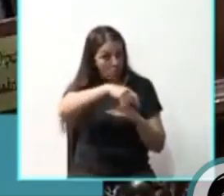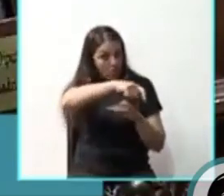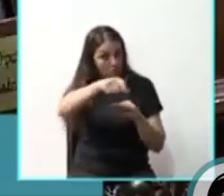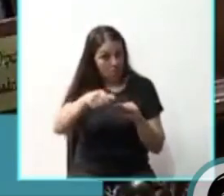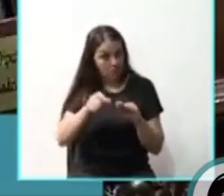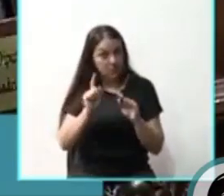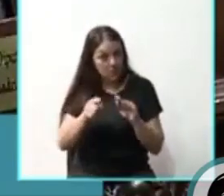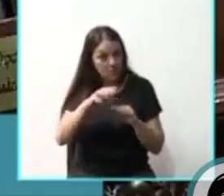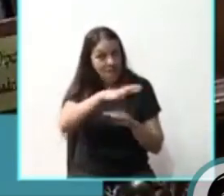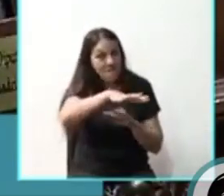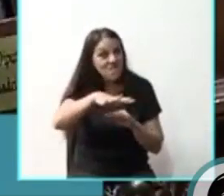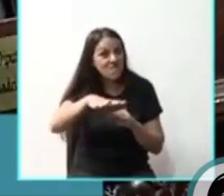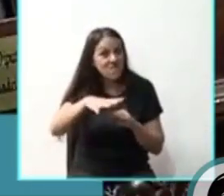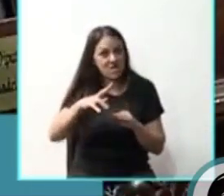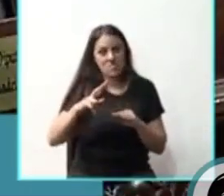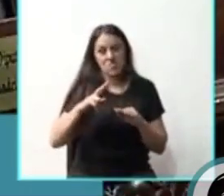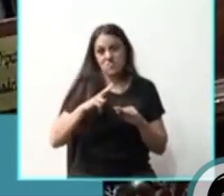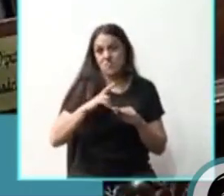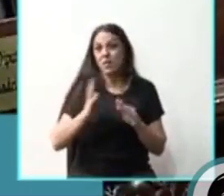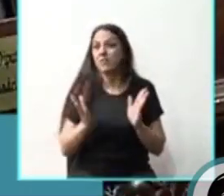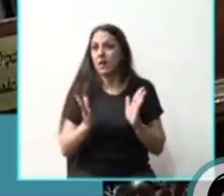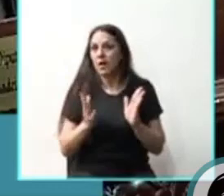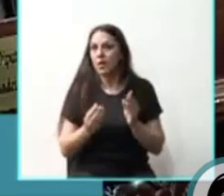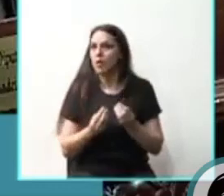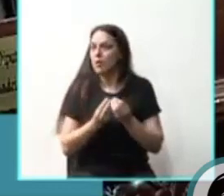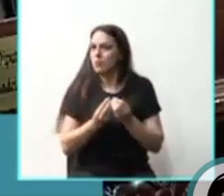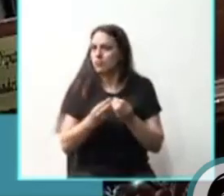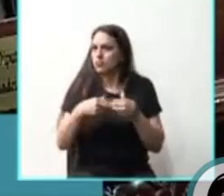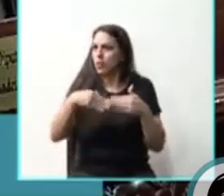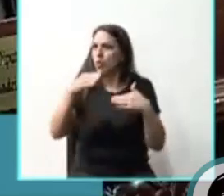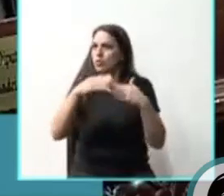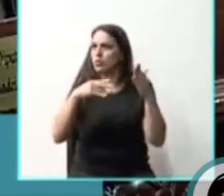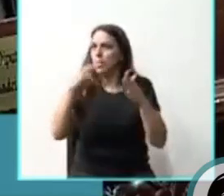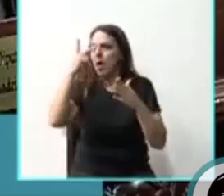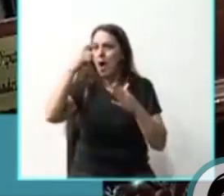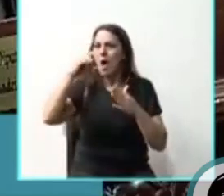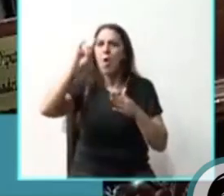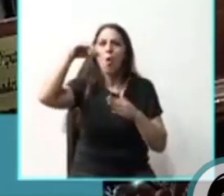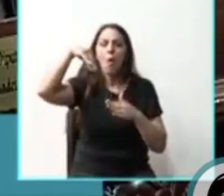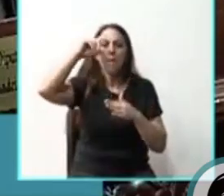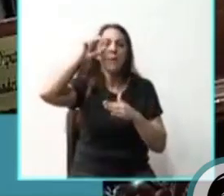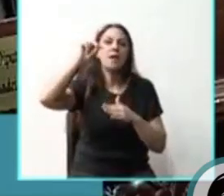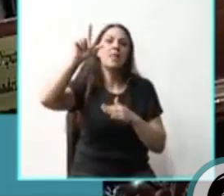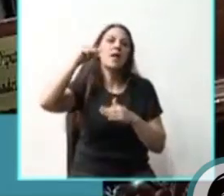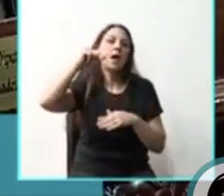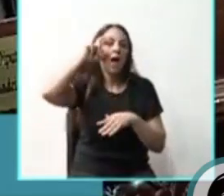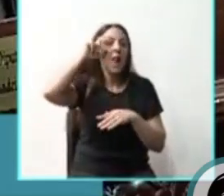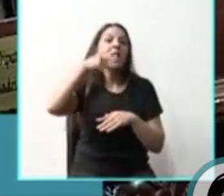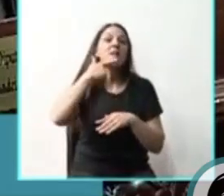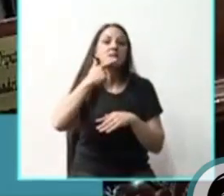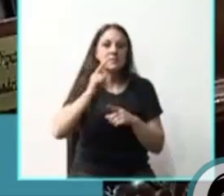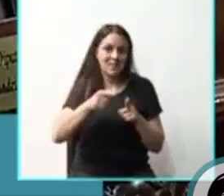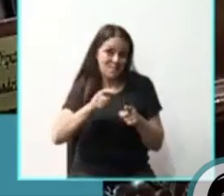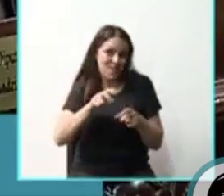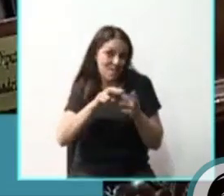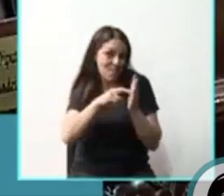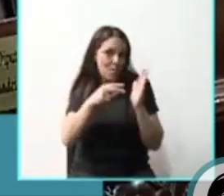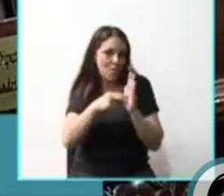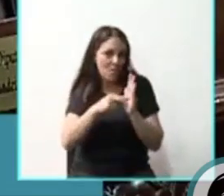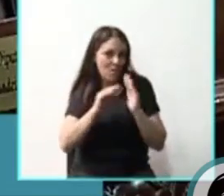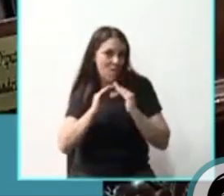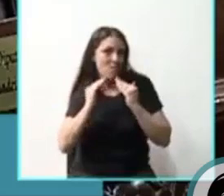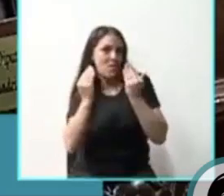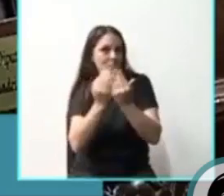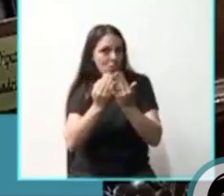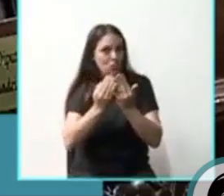lujo muchos de esos construidos sobre humedales si queremos hablar del problema del medio ambiente también digámoslo todo